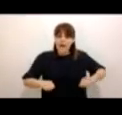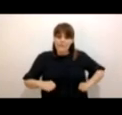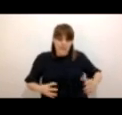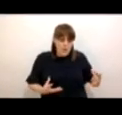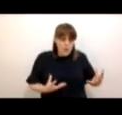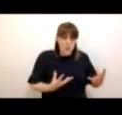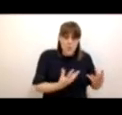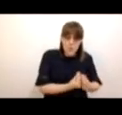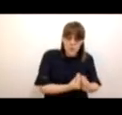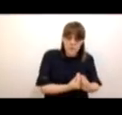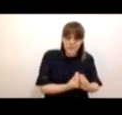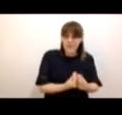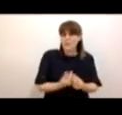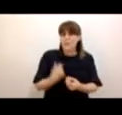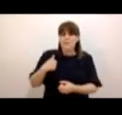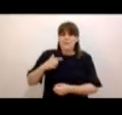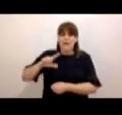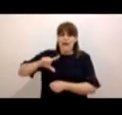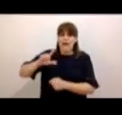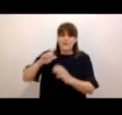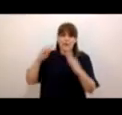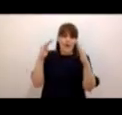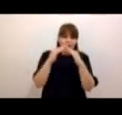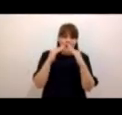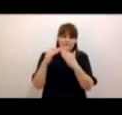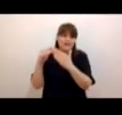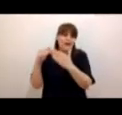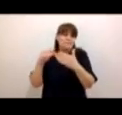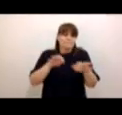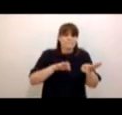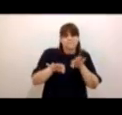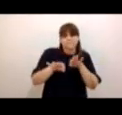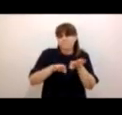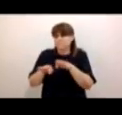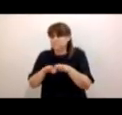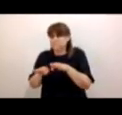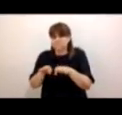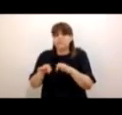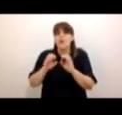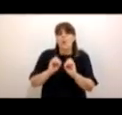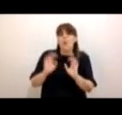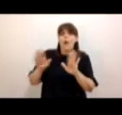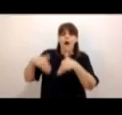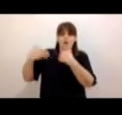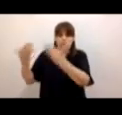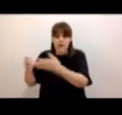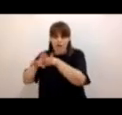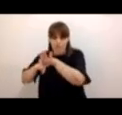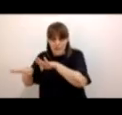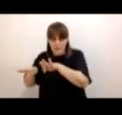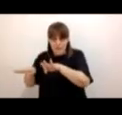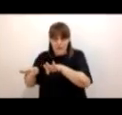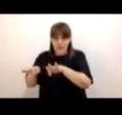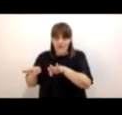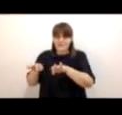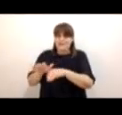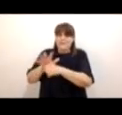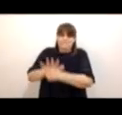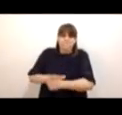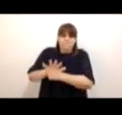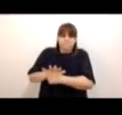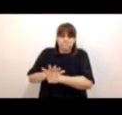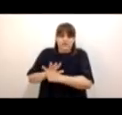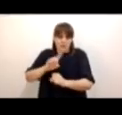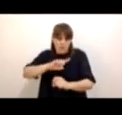después de una saturación de trabajo doméstico y de trabajo formal en el campo productivo se tiene menos tiempo y menos ganas